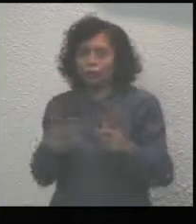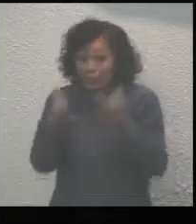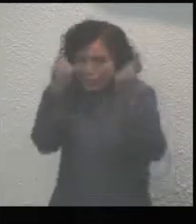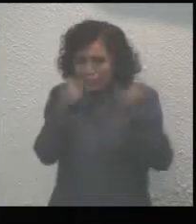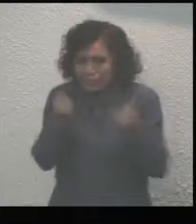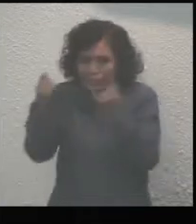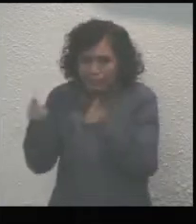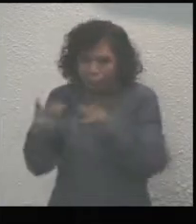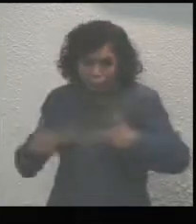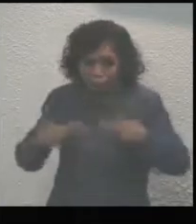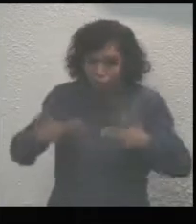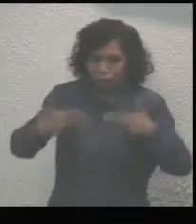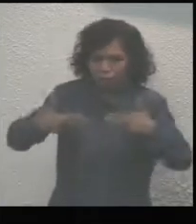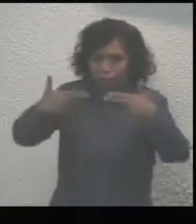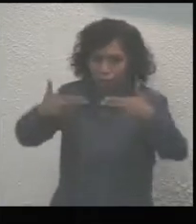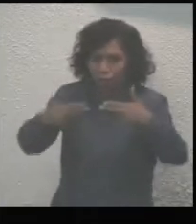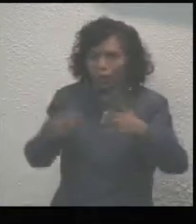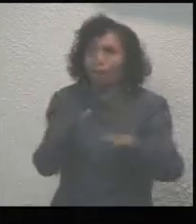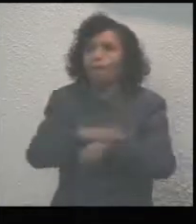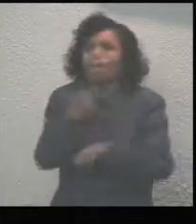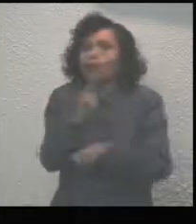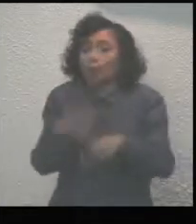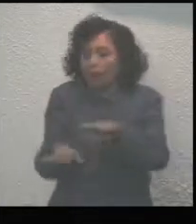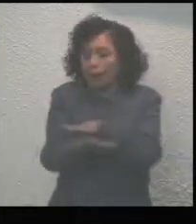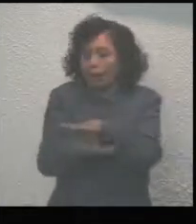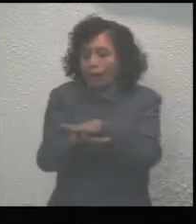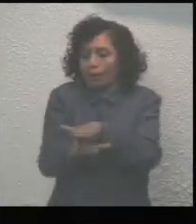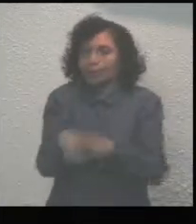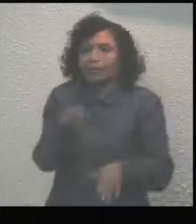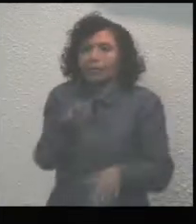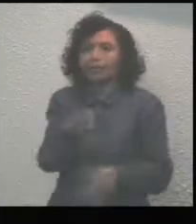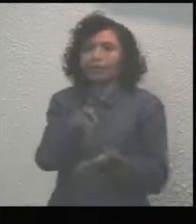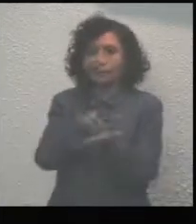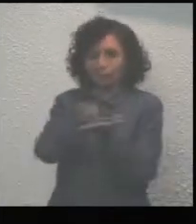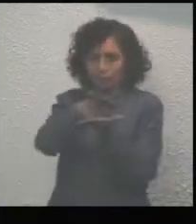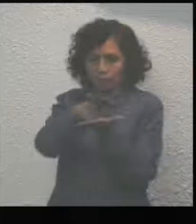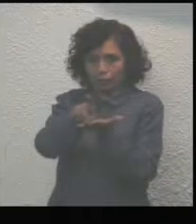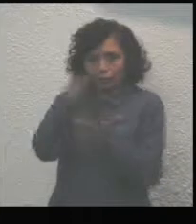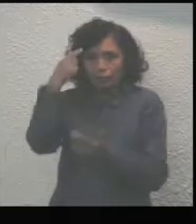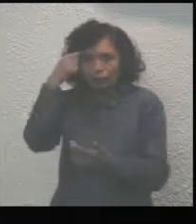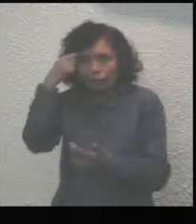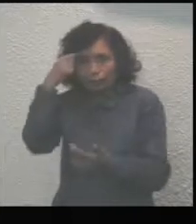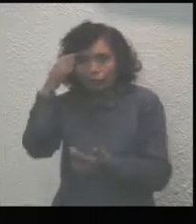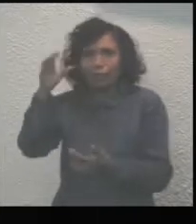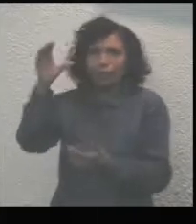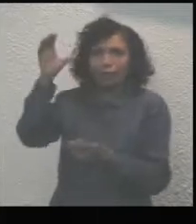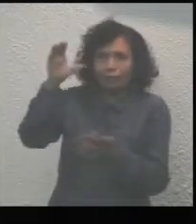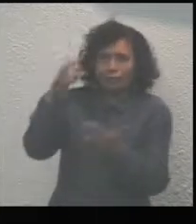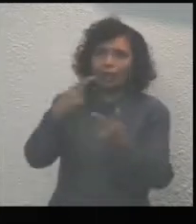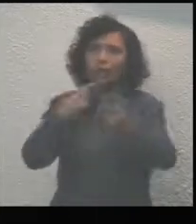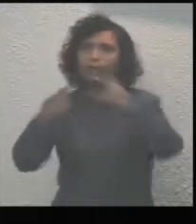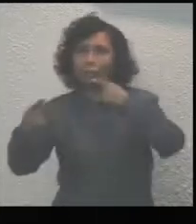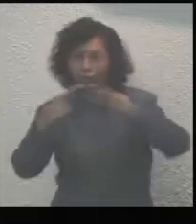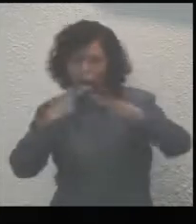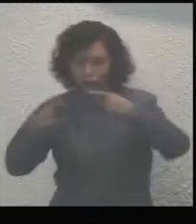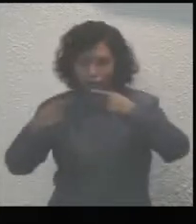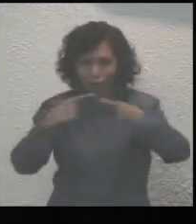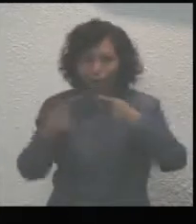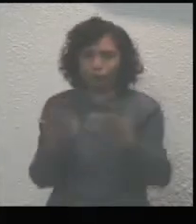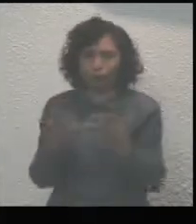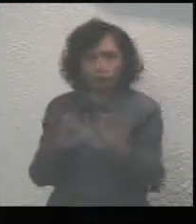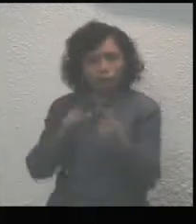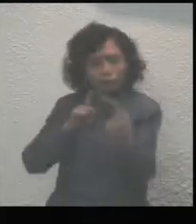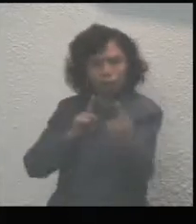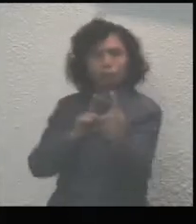ni se hereda, porque su base es el Estado de Derecho, la conciencia cívica y el diálogo racional que reconoce al